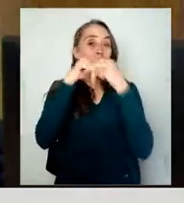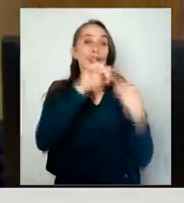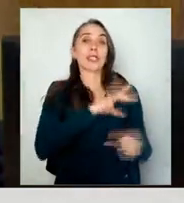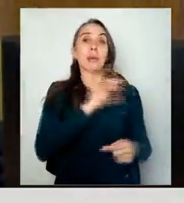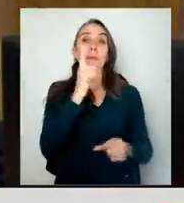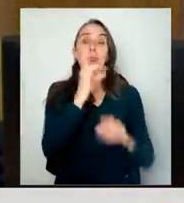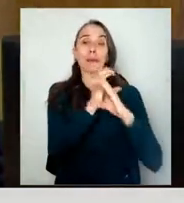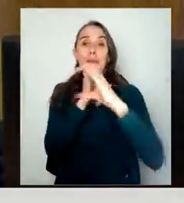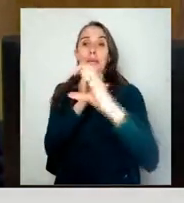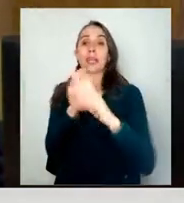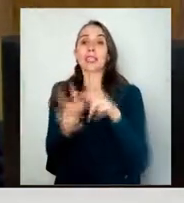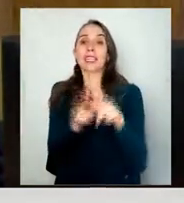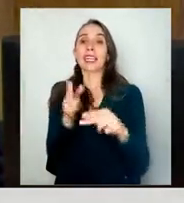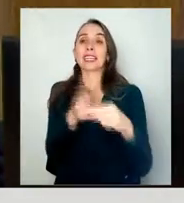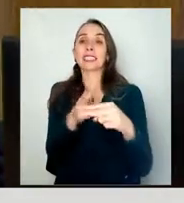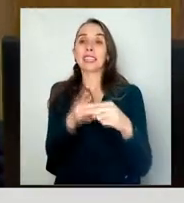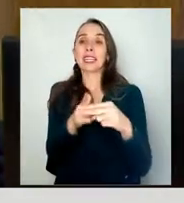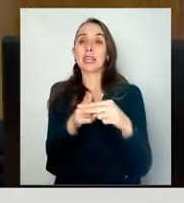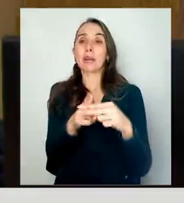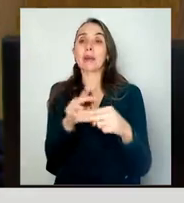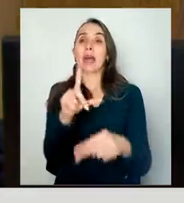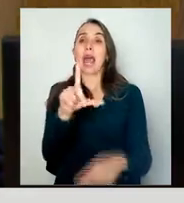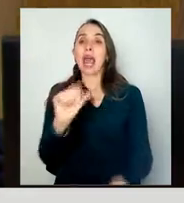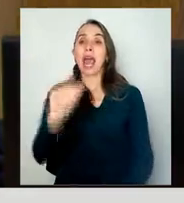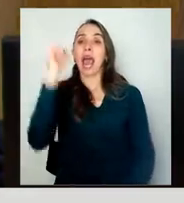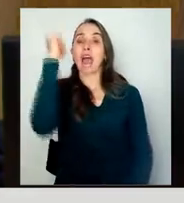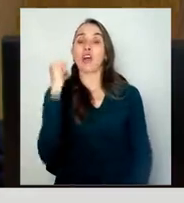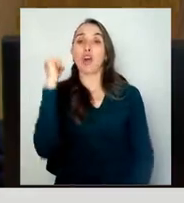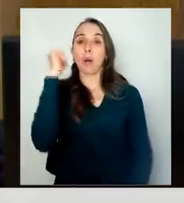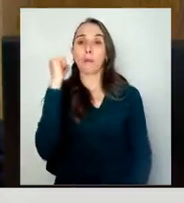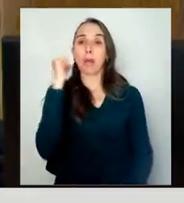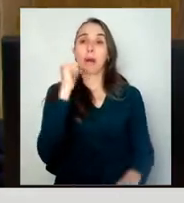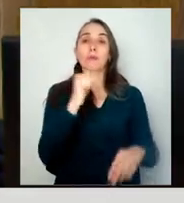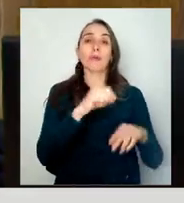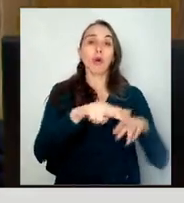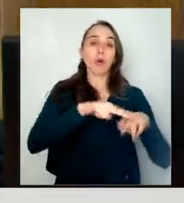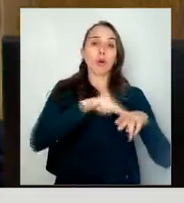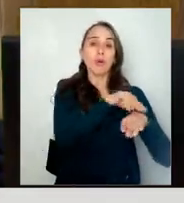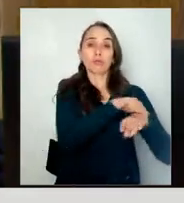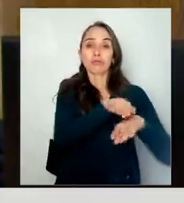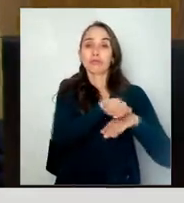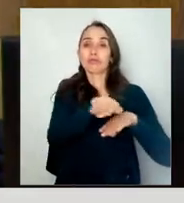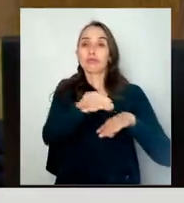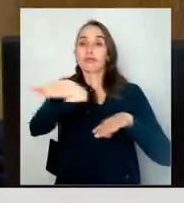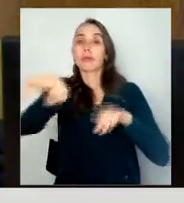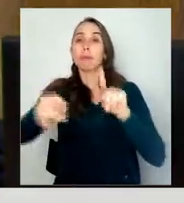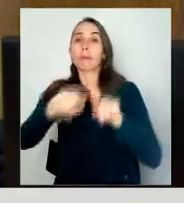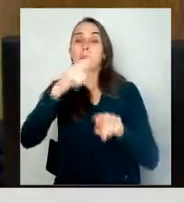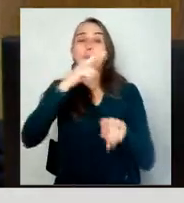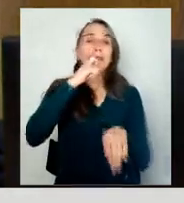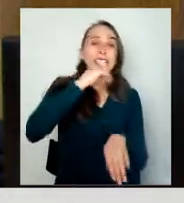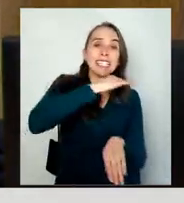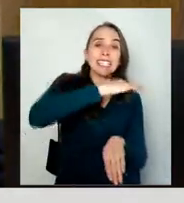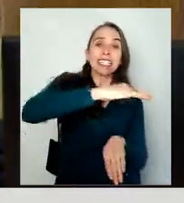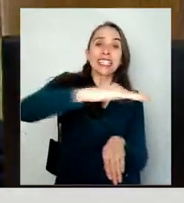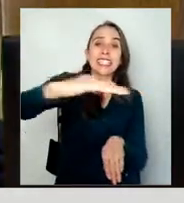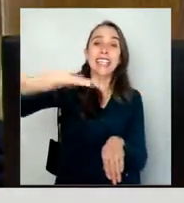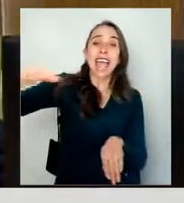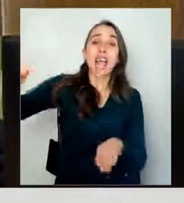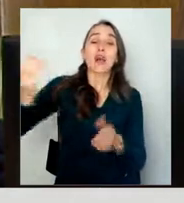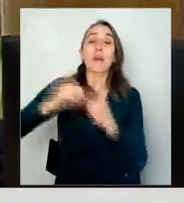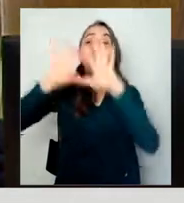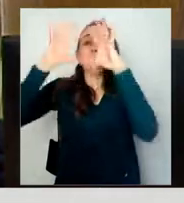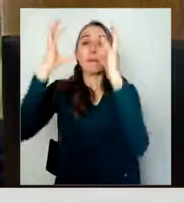precisamente llamada la copiapó que cruzó paradojalmente por primera vez el desierto más árido del mundo uniendo ambas comunas